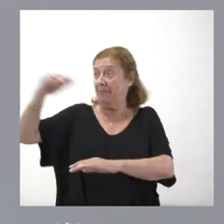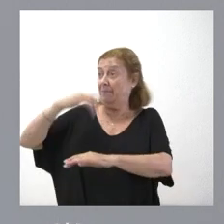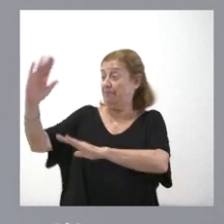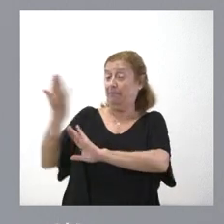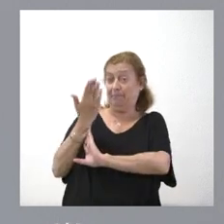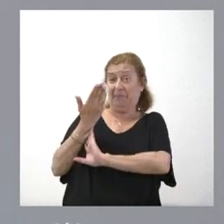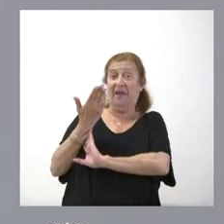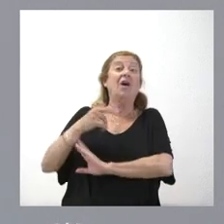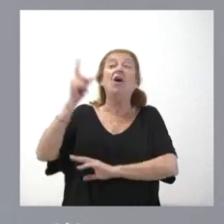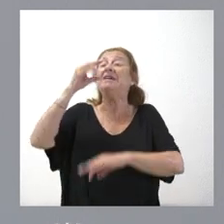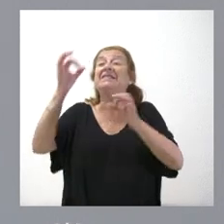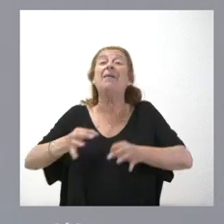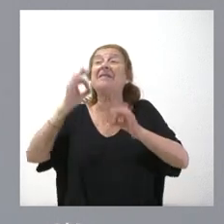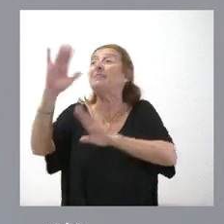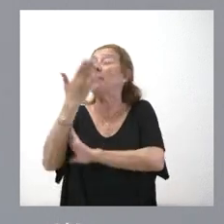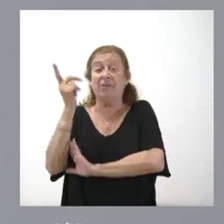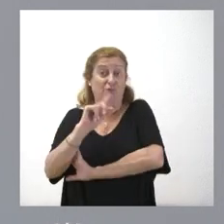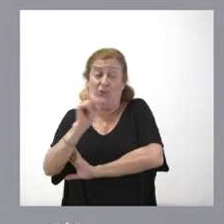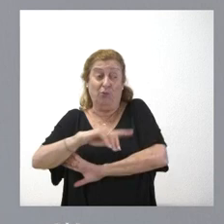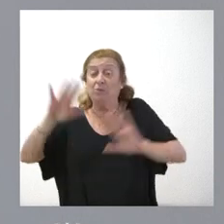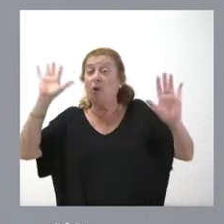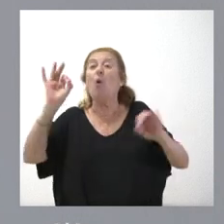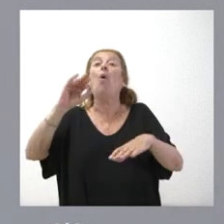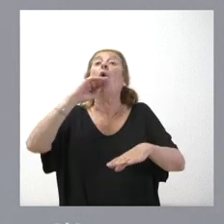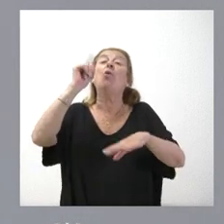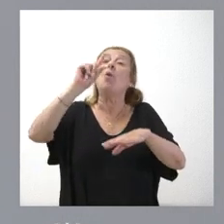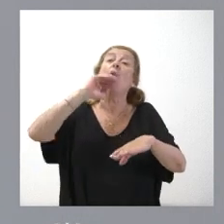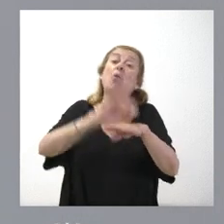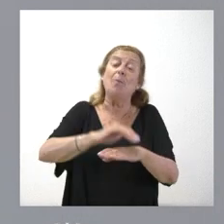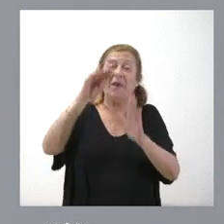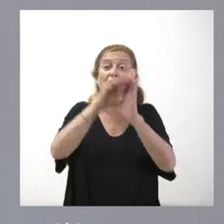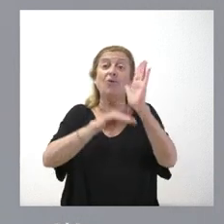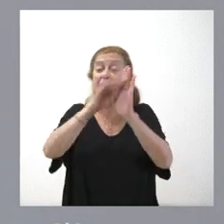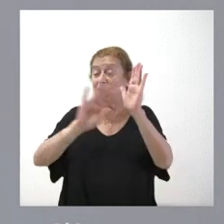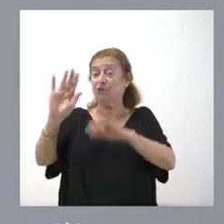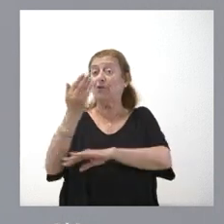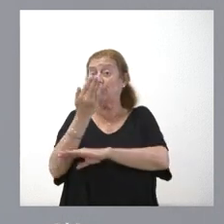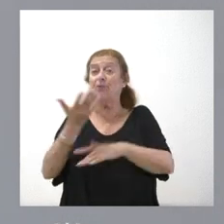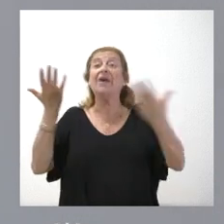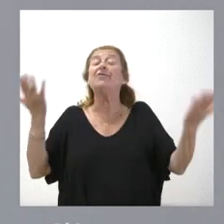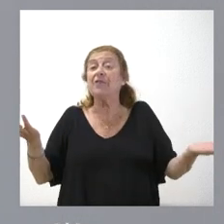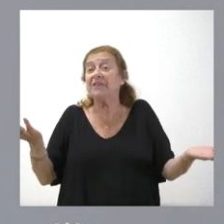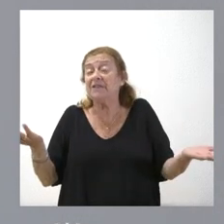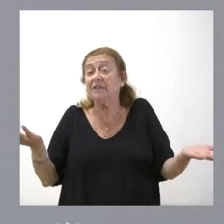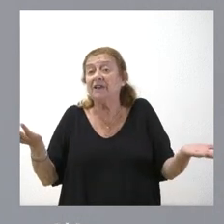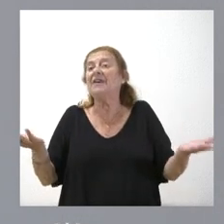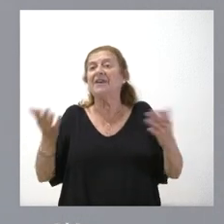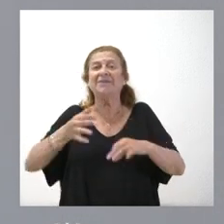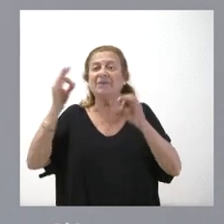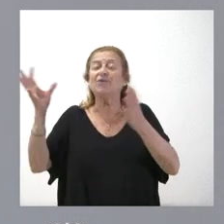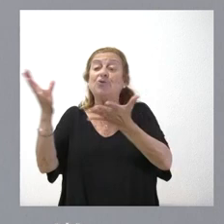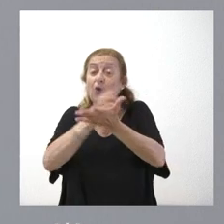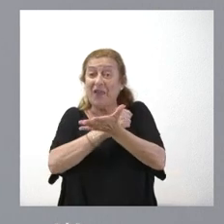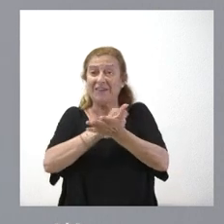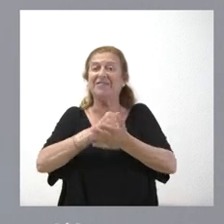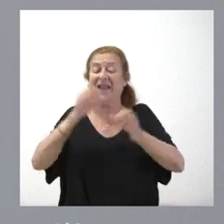ong lo solicitan o no siempre cumplen las condiciones de la solicitud y por tanto Es evidente que todas las que